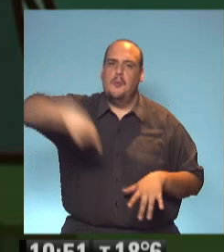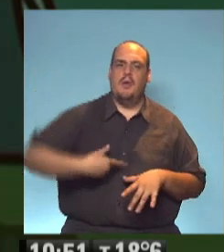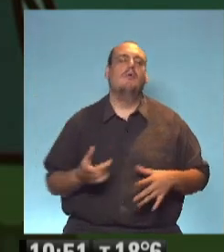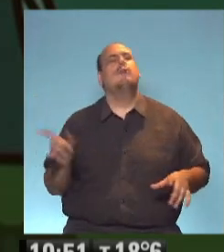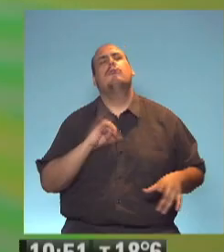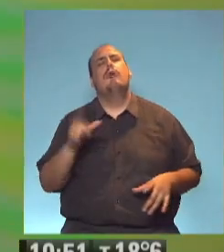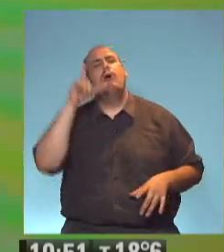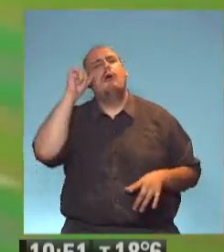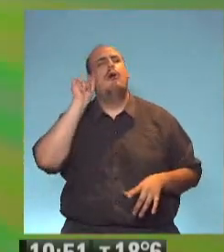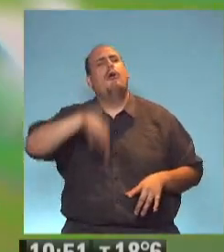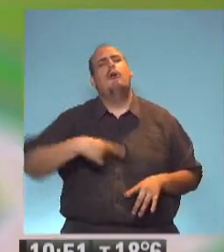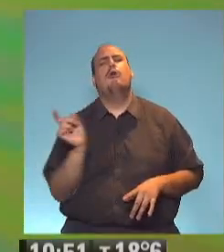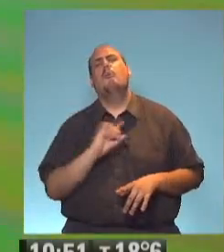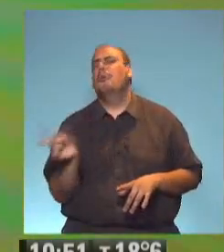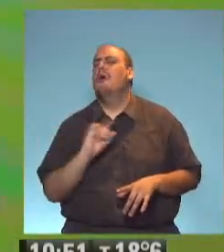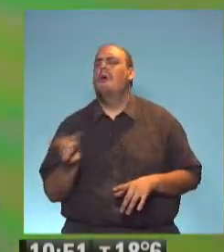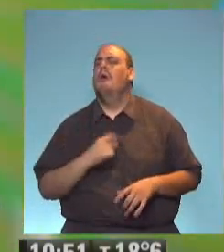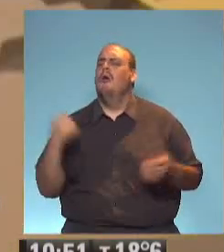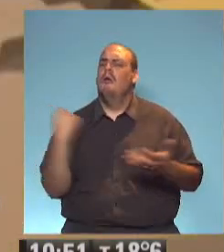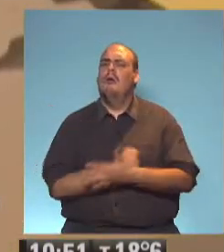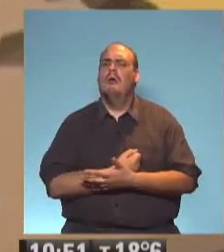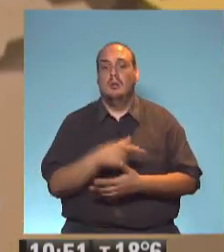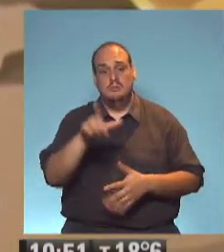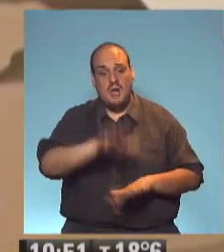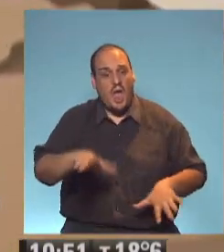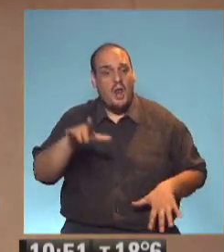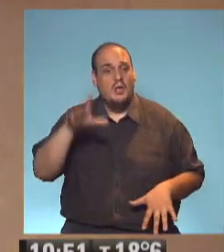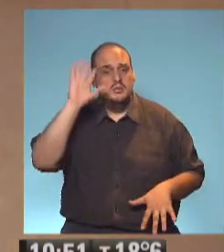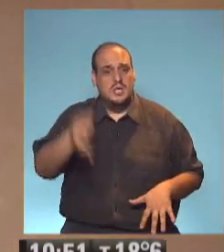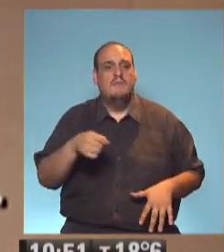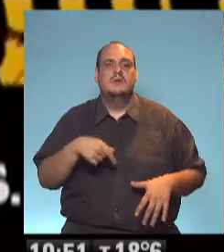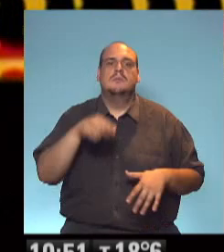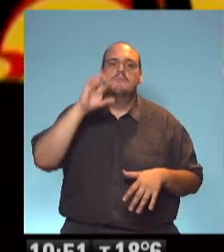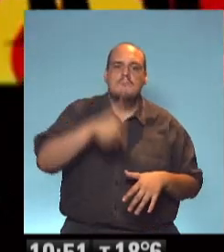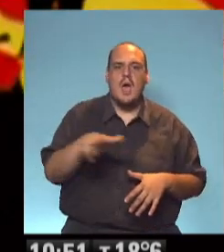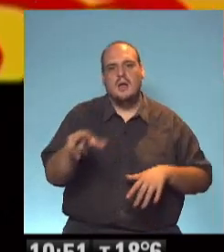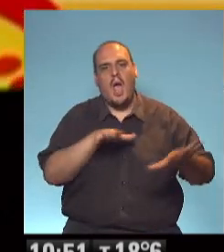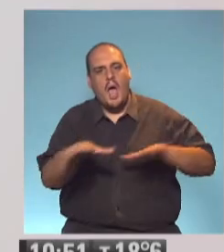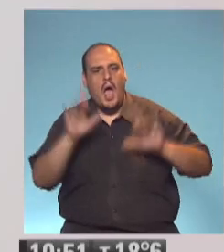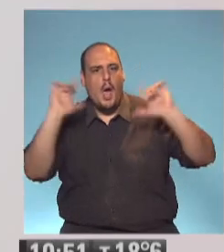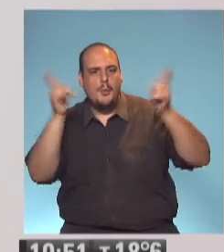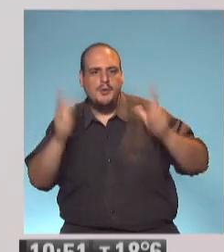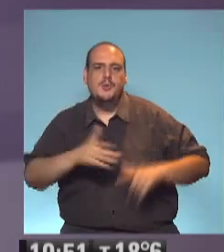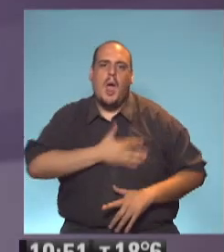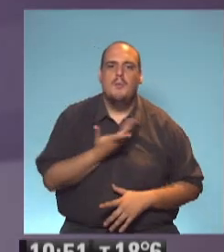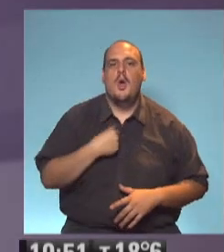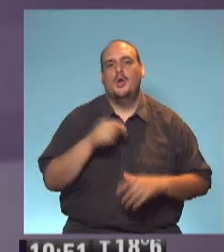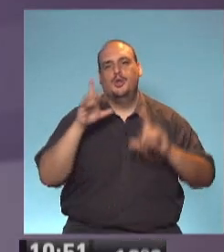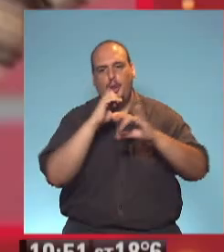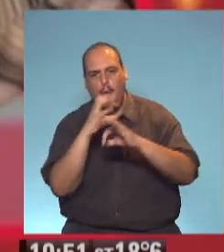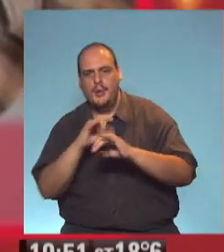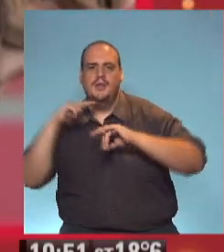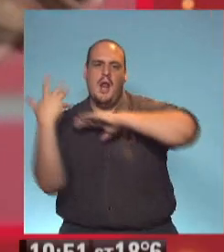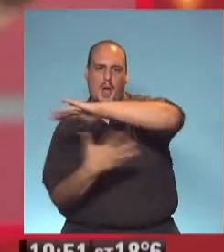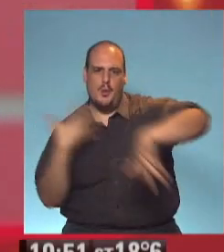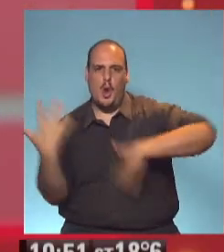sabe todo. El niño que lo sabe todo. Acción, chipas, aventuras, situaciones, amor, trompetas y